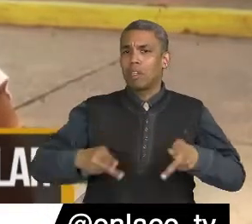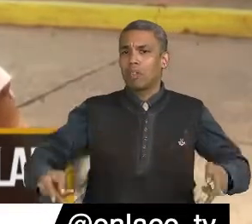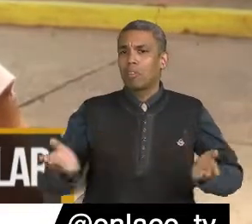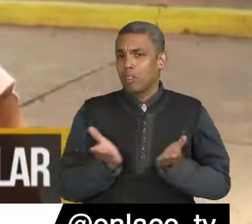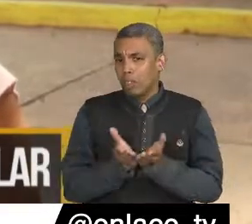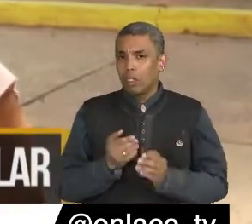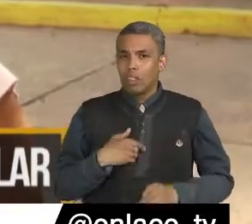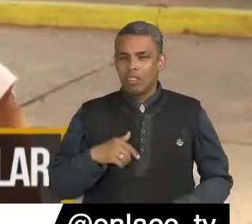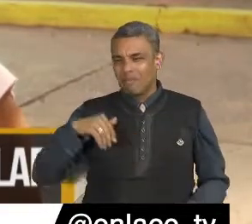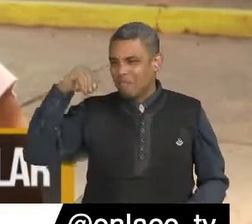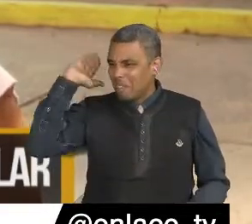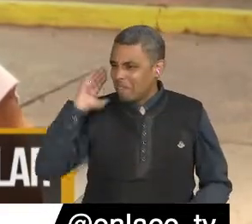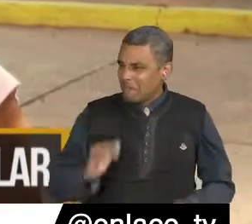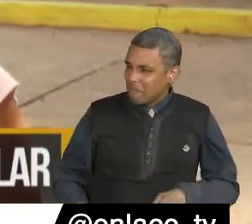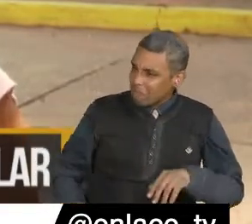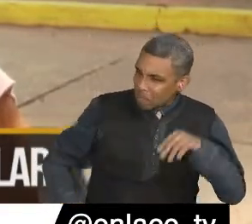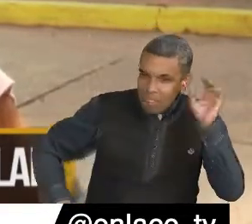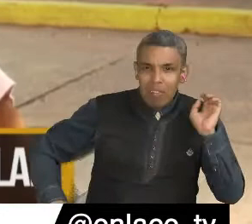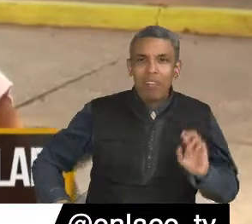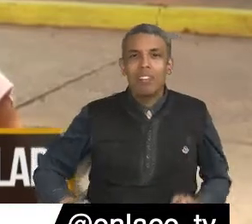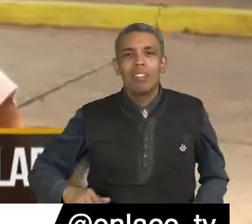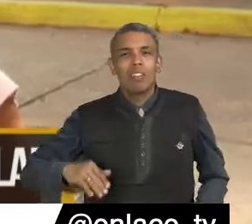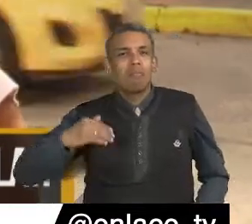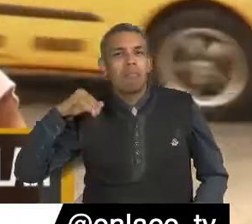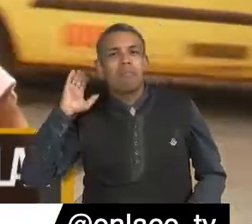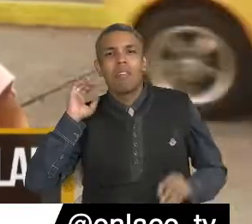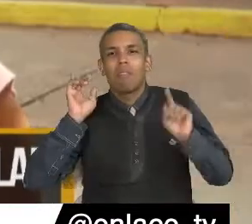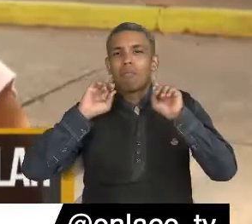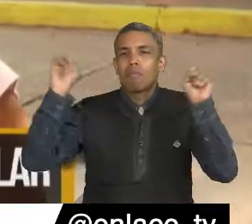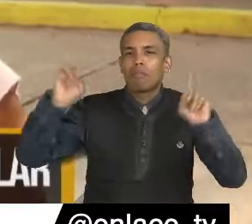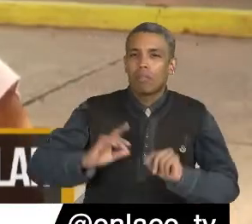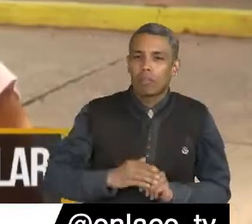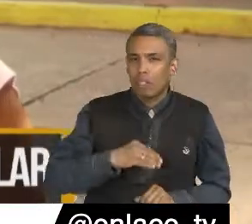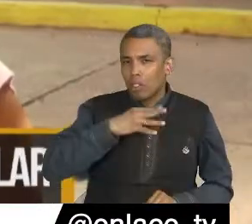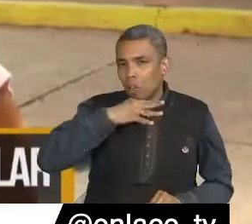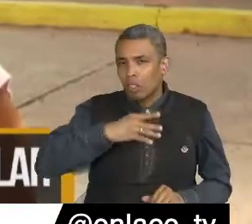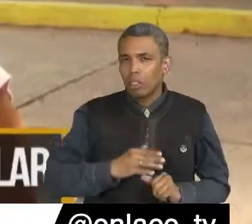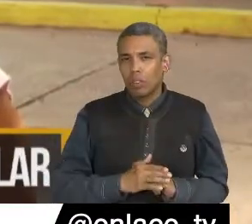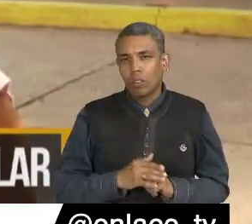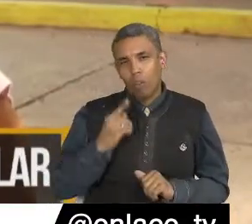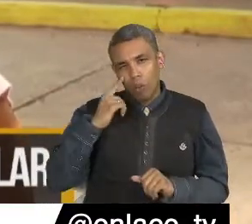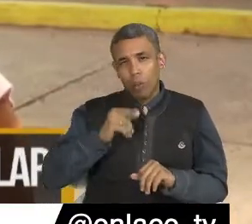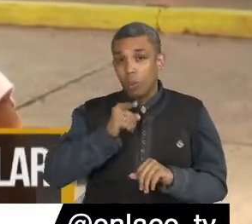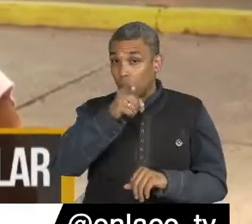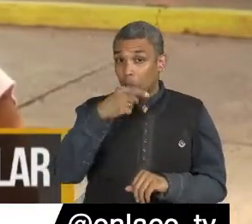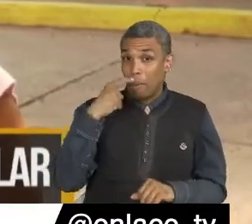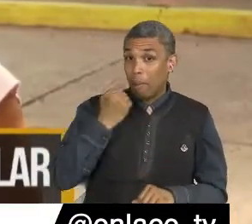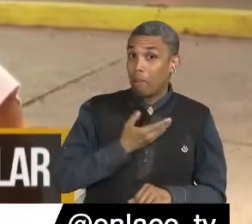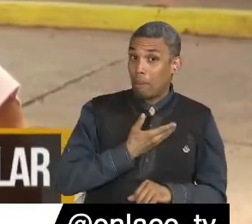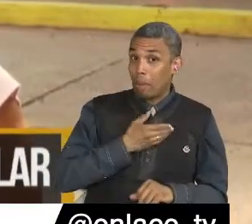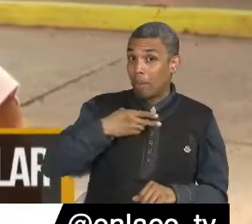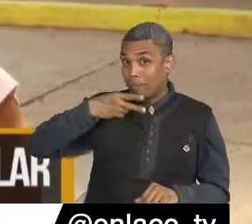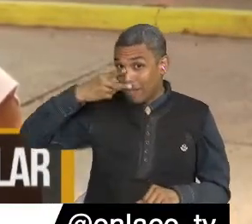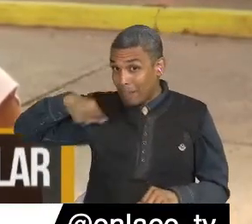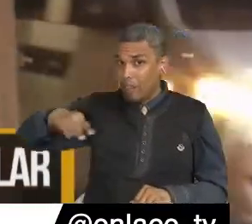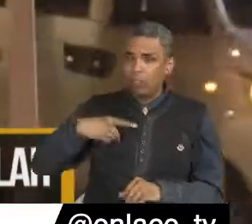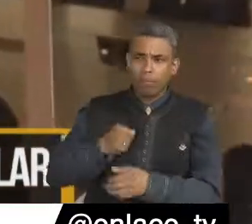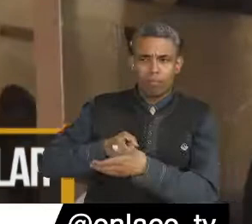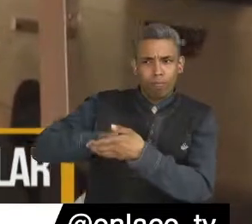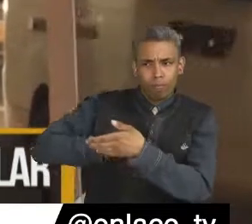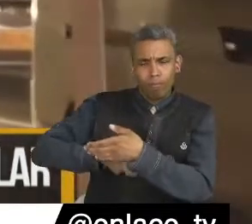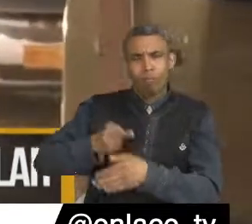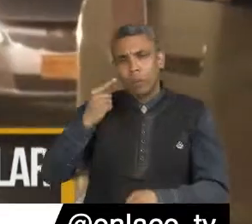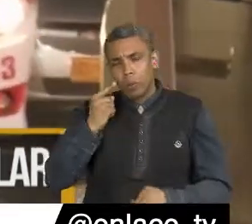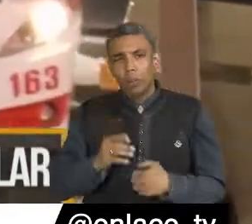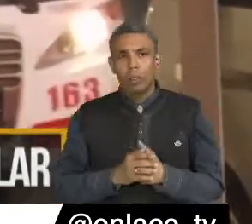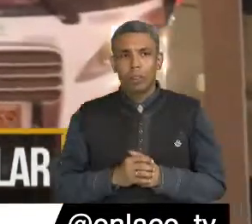sus hijos, que esto no lo hago por discriminarlos ni por nada, lo hago es para que todos estemos bien y tratar de prestar un buen servicio. Sostiene